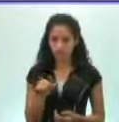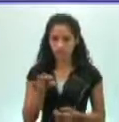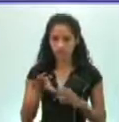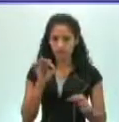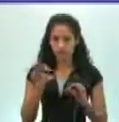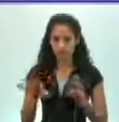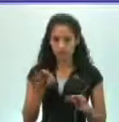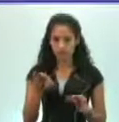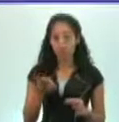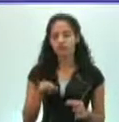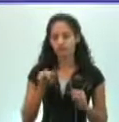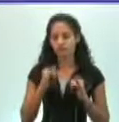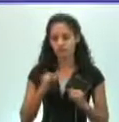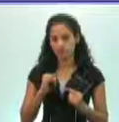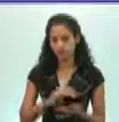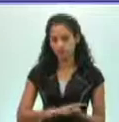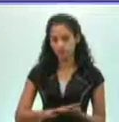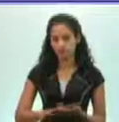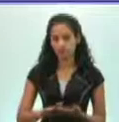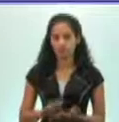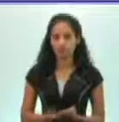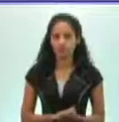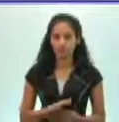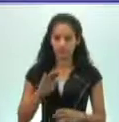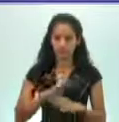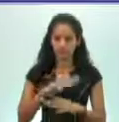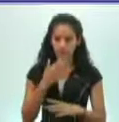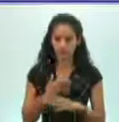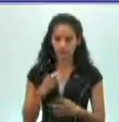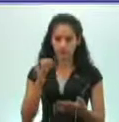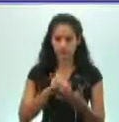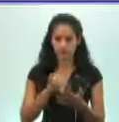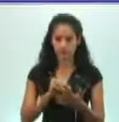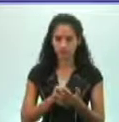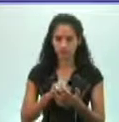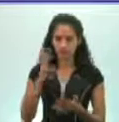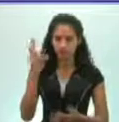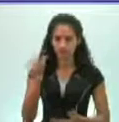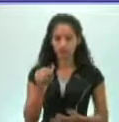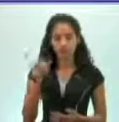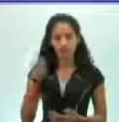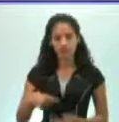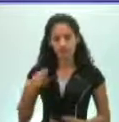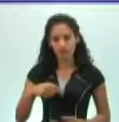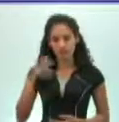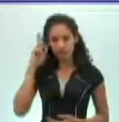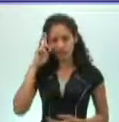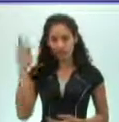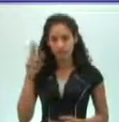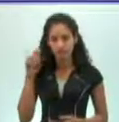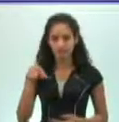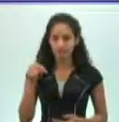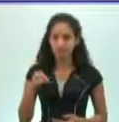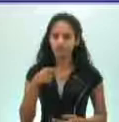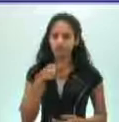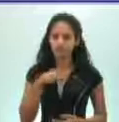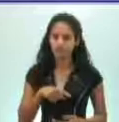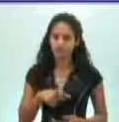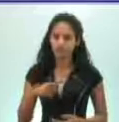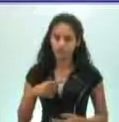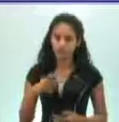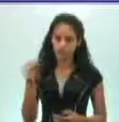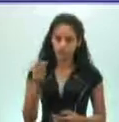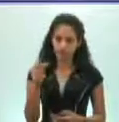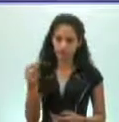datos que nos piden y establecemos la diferencia. Debes recordar que en este caso el minuendo debe